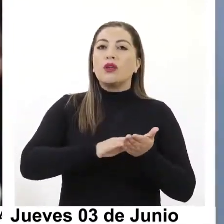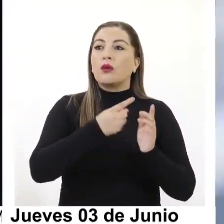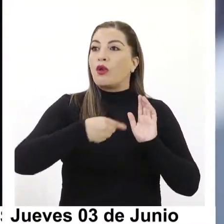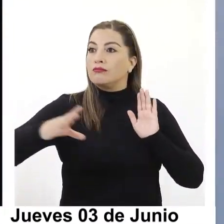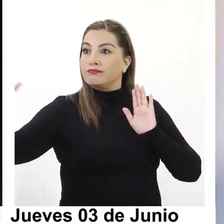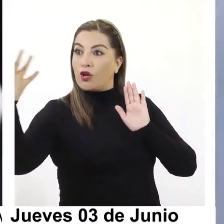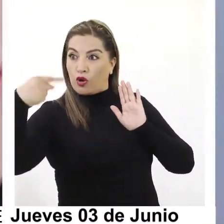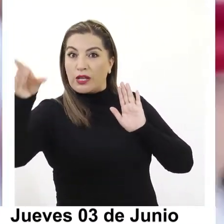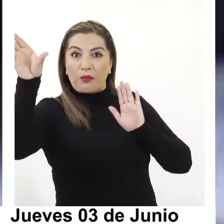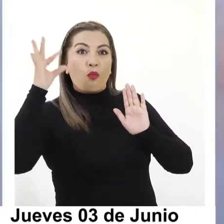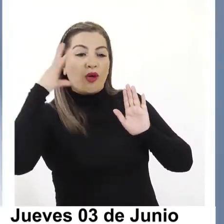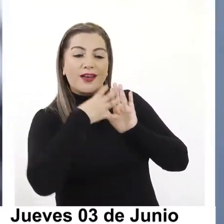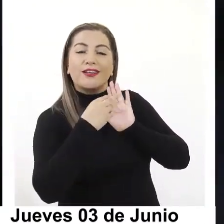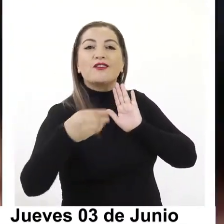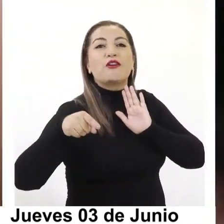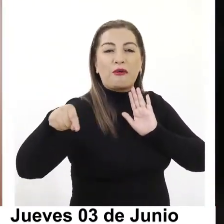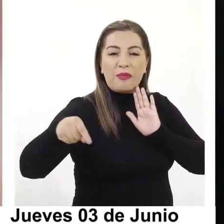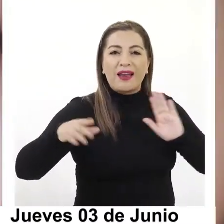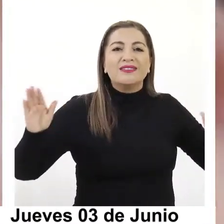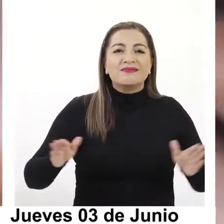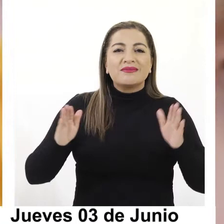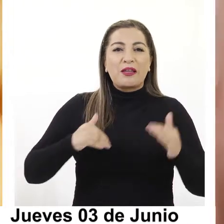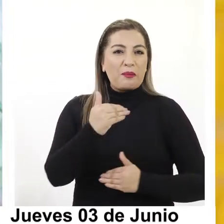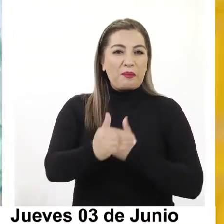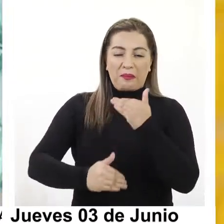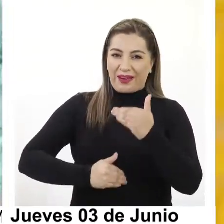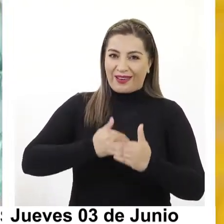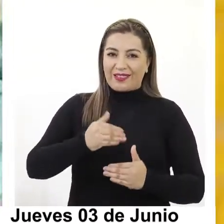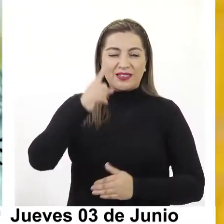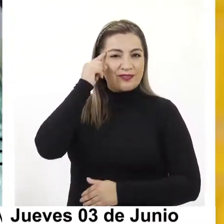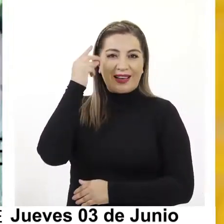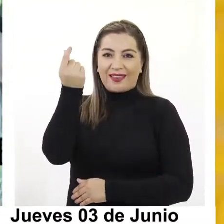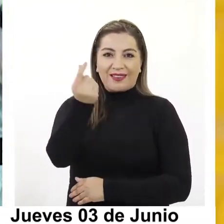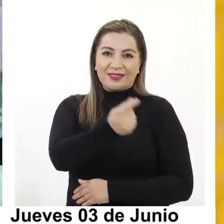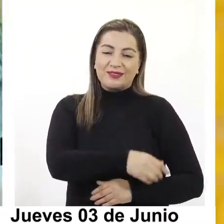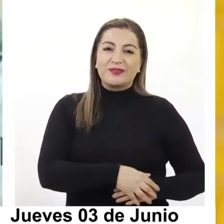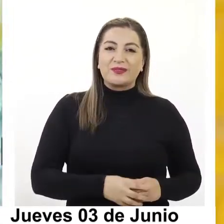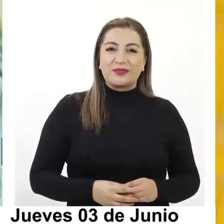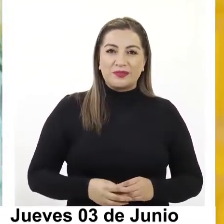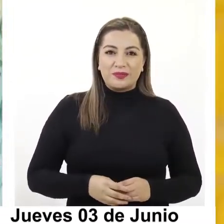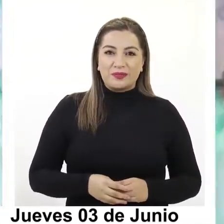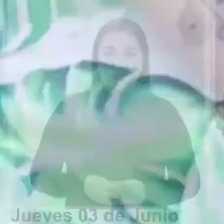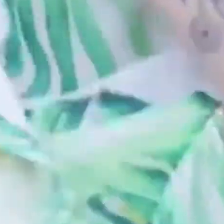ejemplo por su ímpetu y entusiasmo para llevar adelante esta iniciativa.